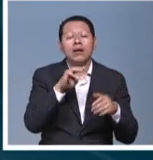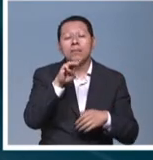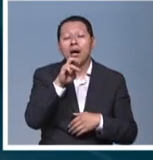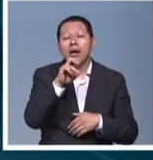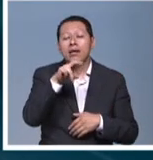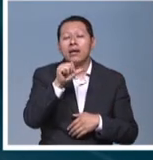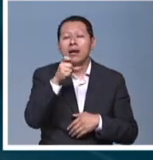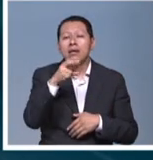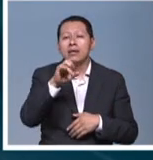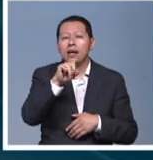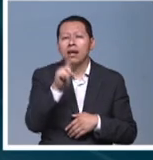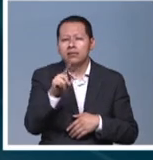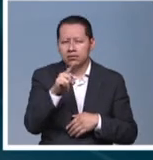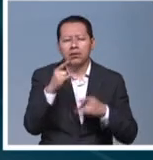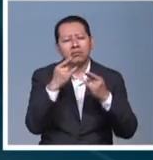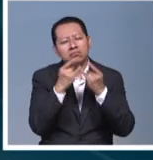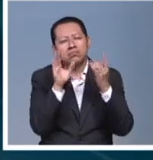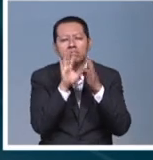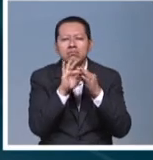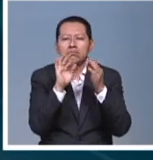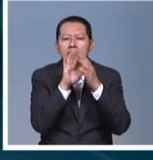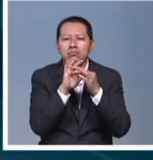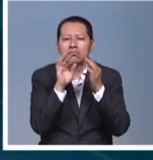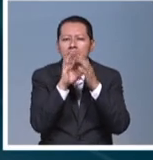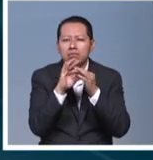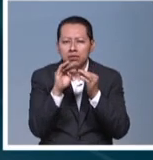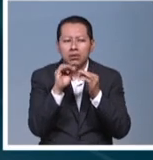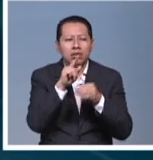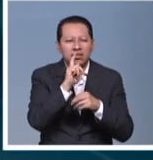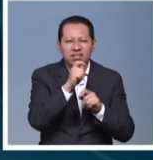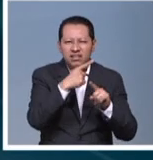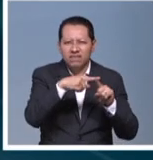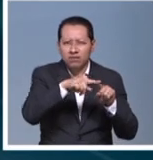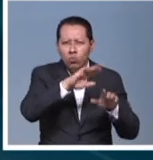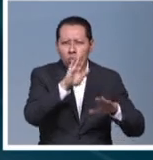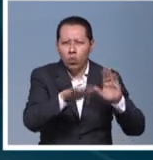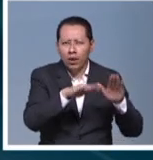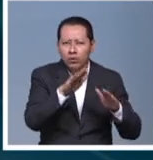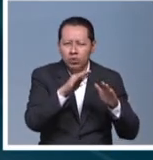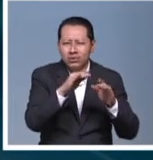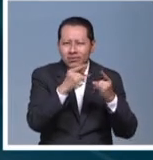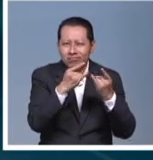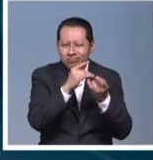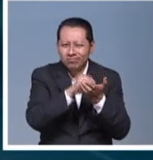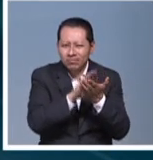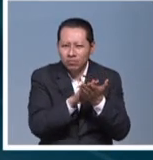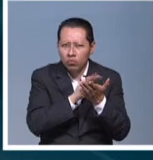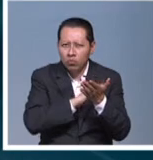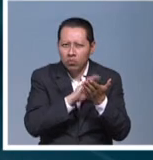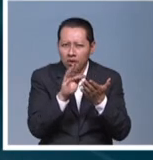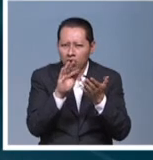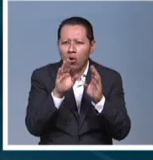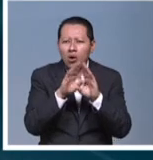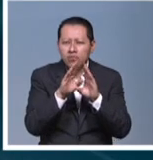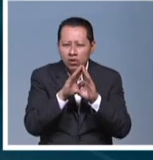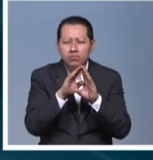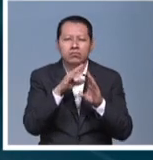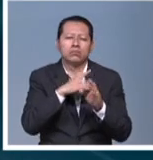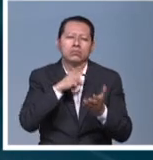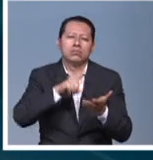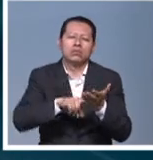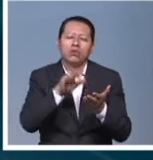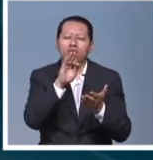Enríquez para contarnos las historias que nos dejan los muertos y que reverberan a veces con su rastro de fósforo en